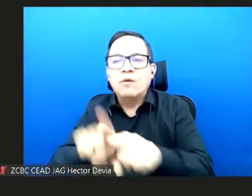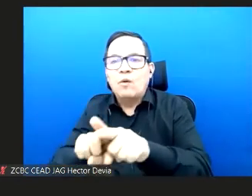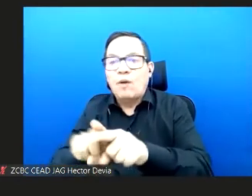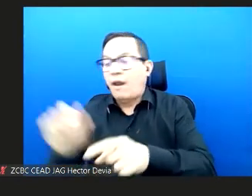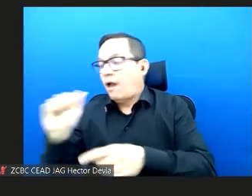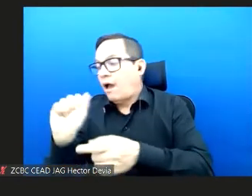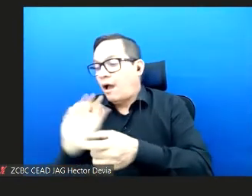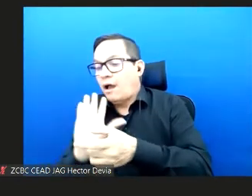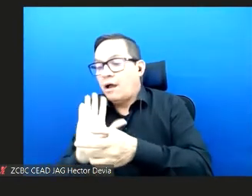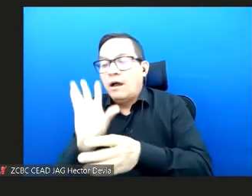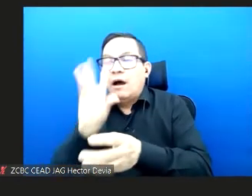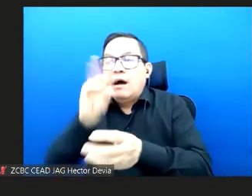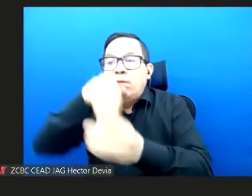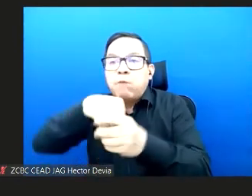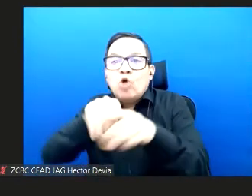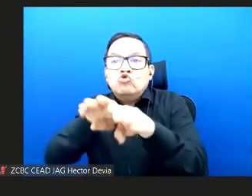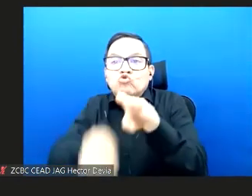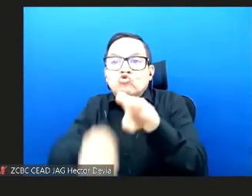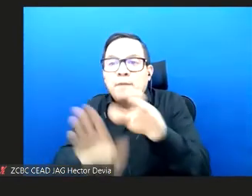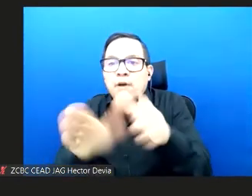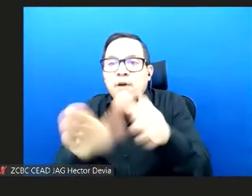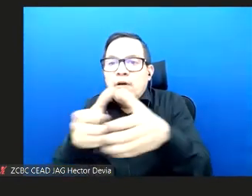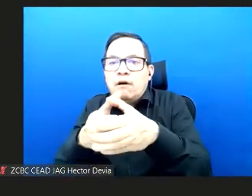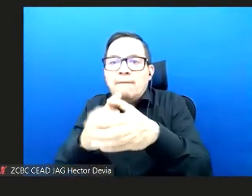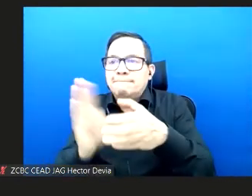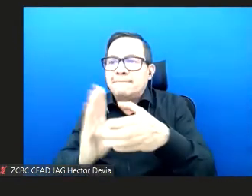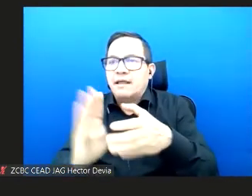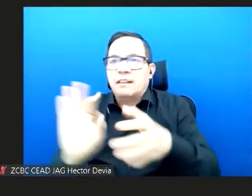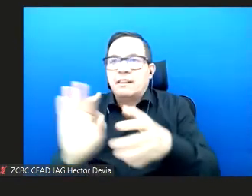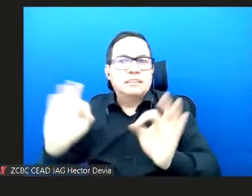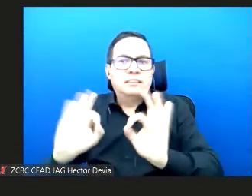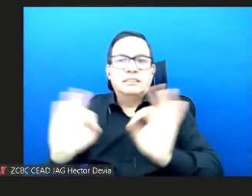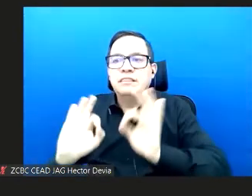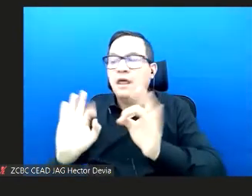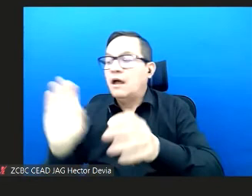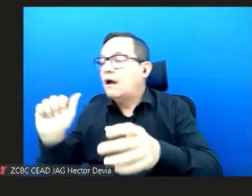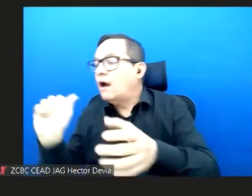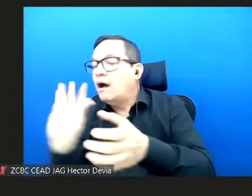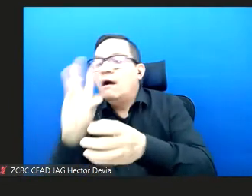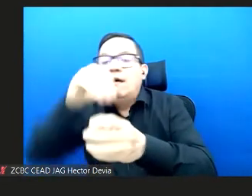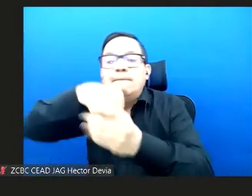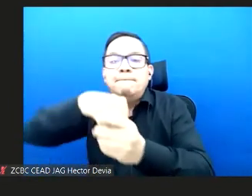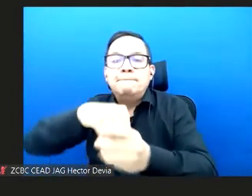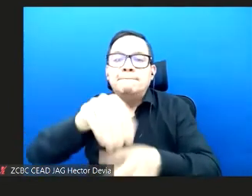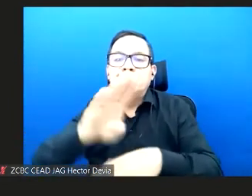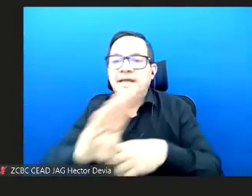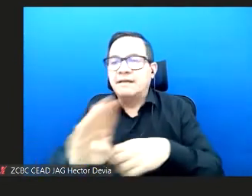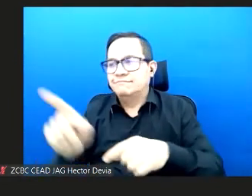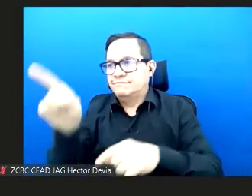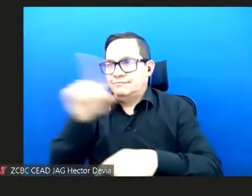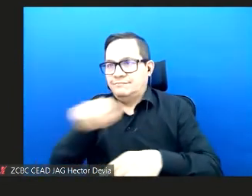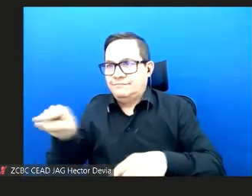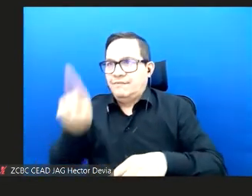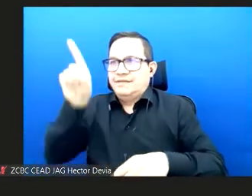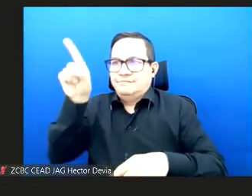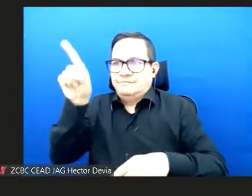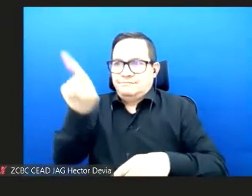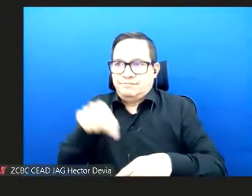en B, ¿sí? Porque no todos los elementos pertenecen. Bien,